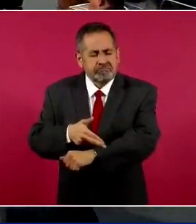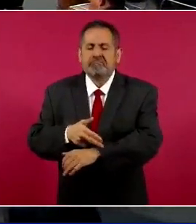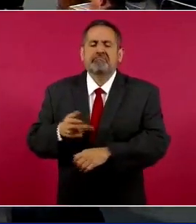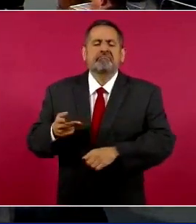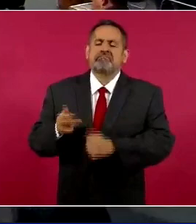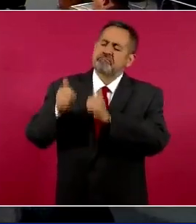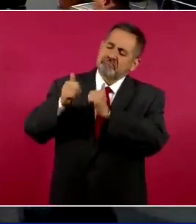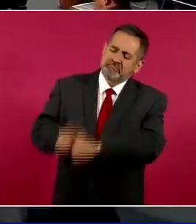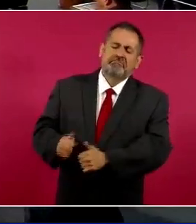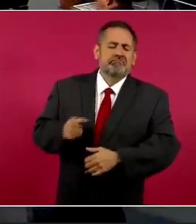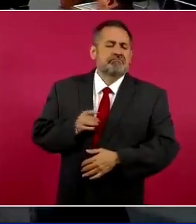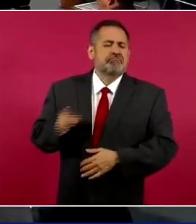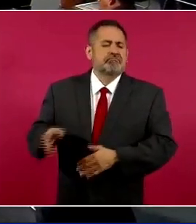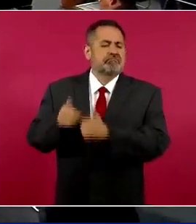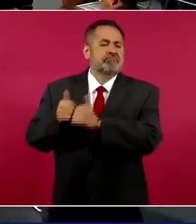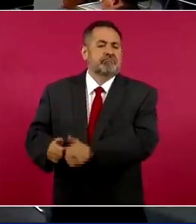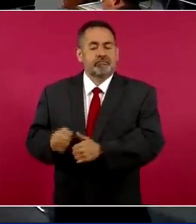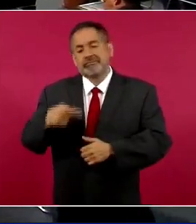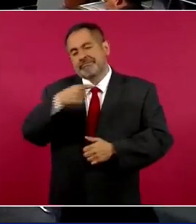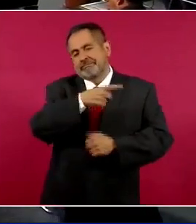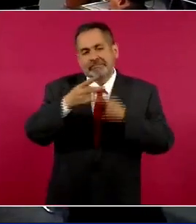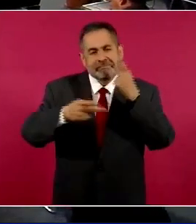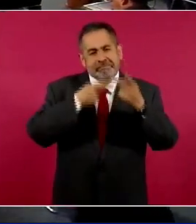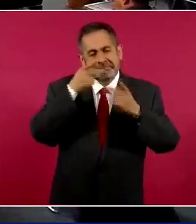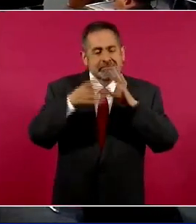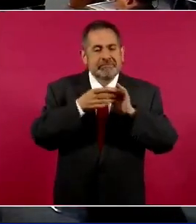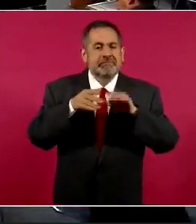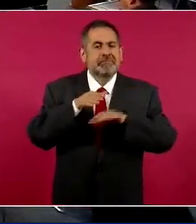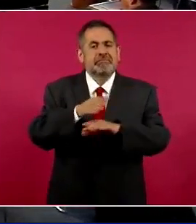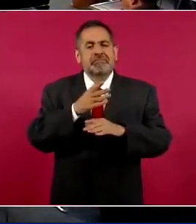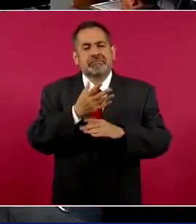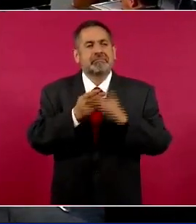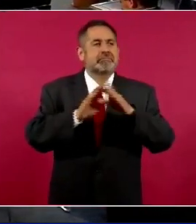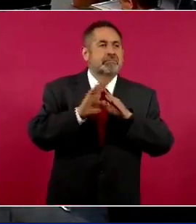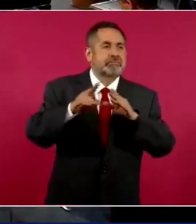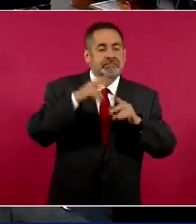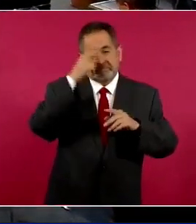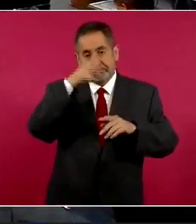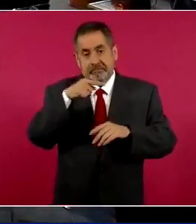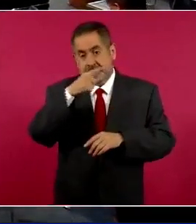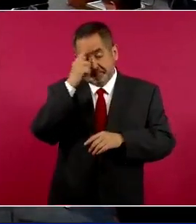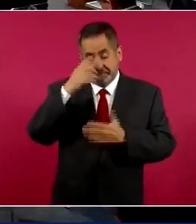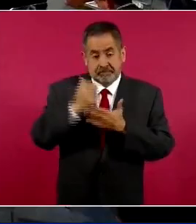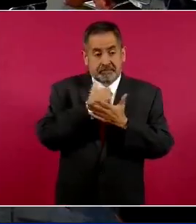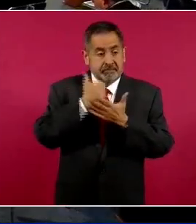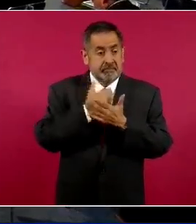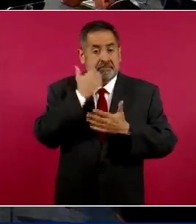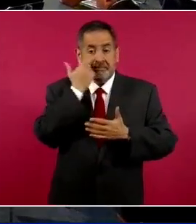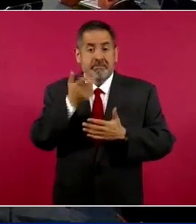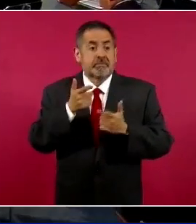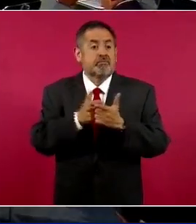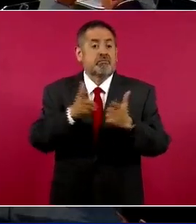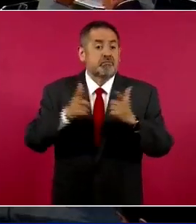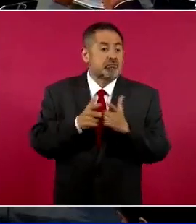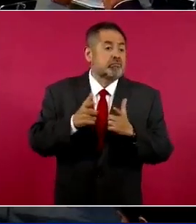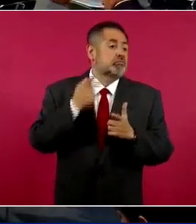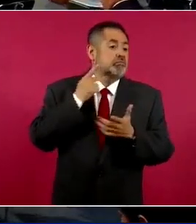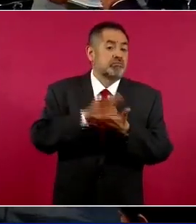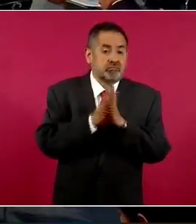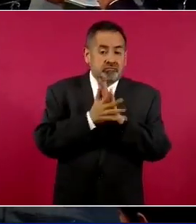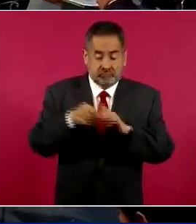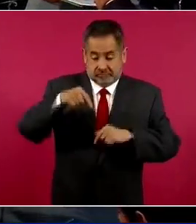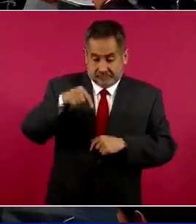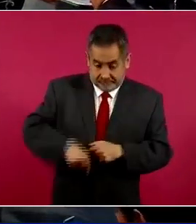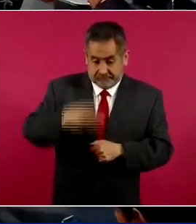tipo de banderas en torno al tema de la migración de México, pero tratando de llegar incluso a un partido que se constituya aquí